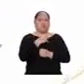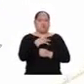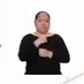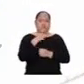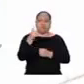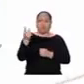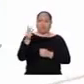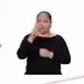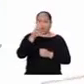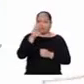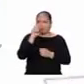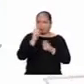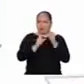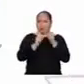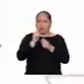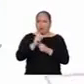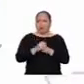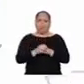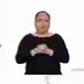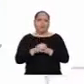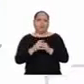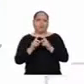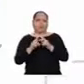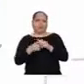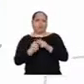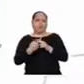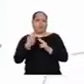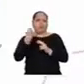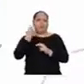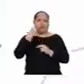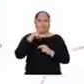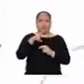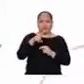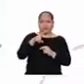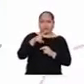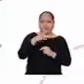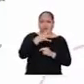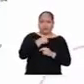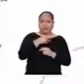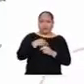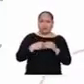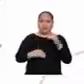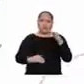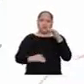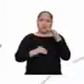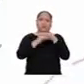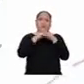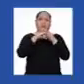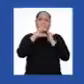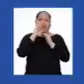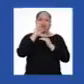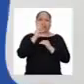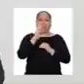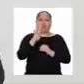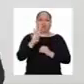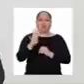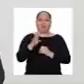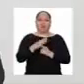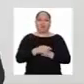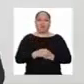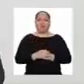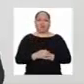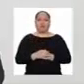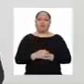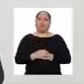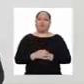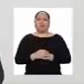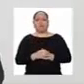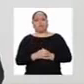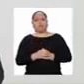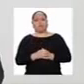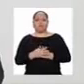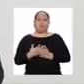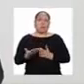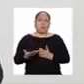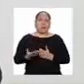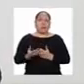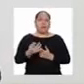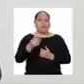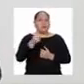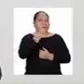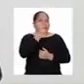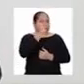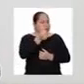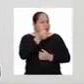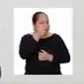encuestados van desde los 12 años hasta los 64. Entonces, detective